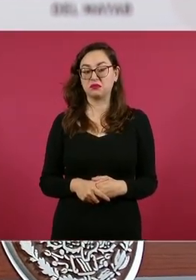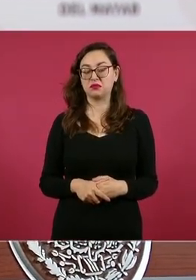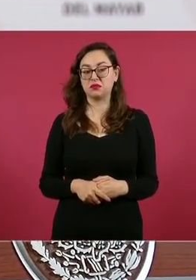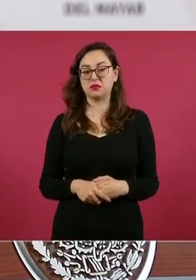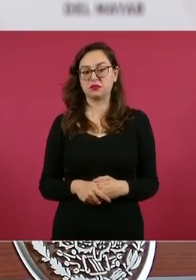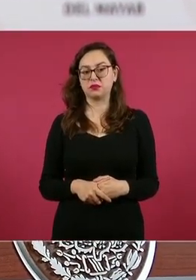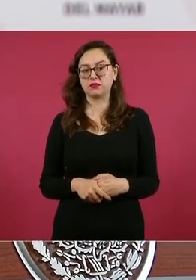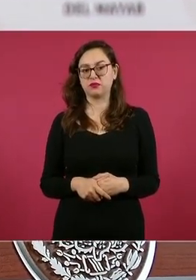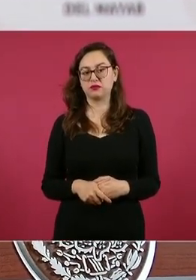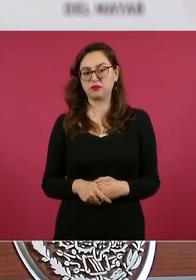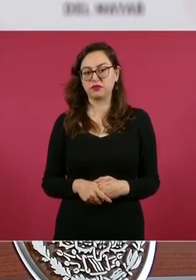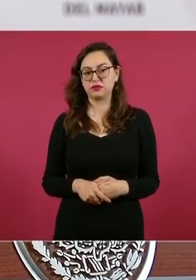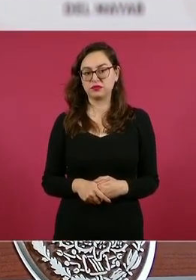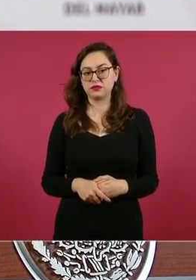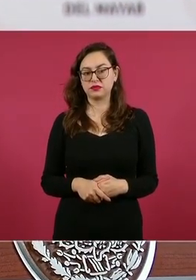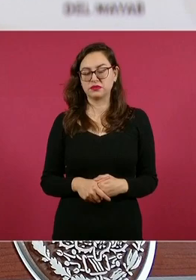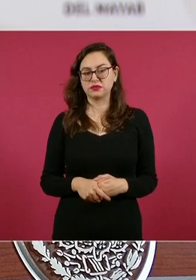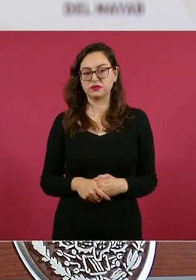vuelos